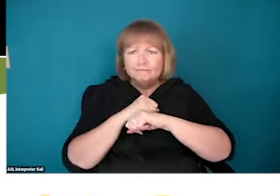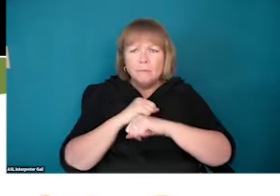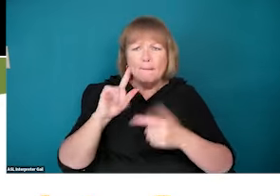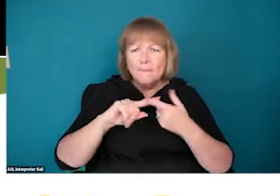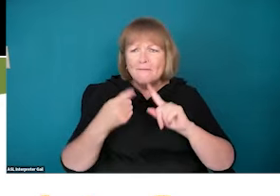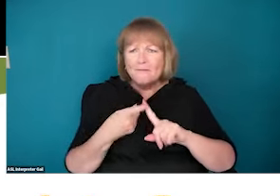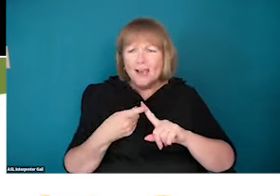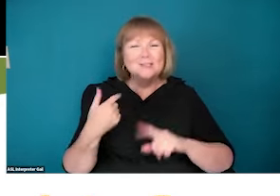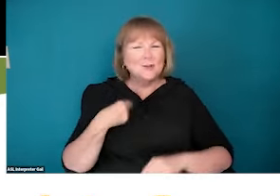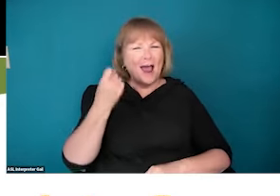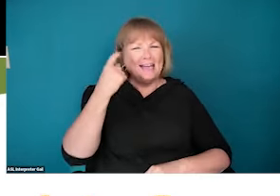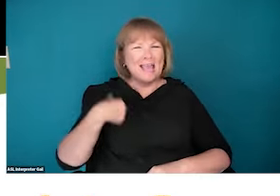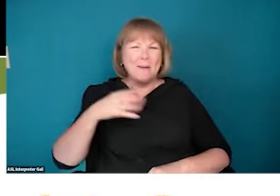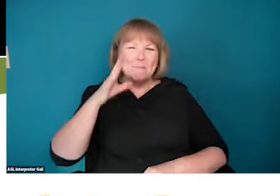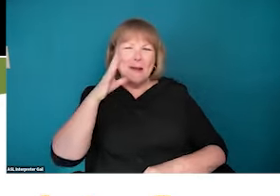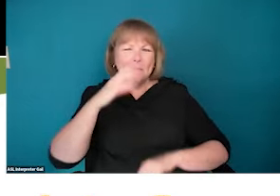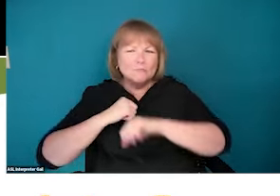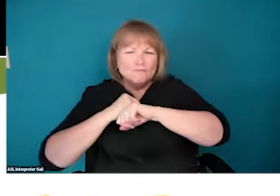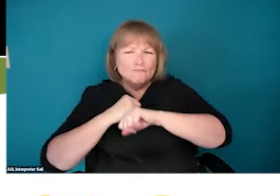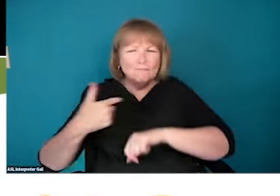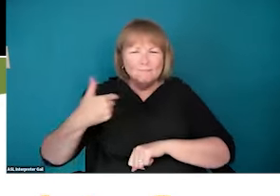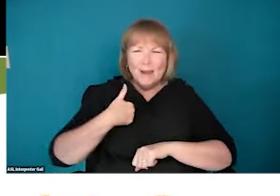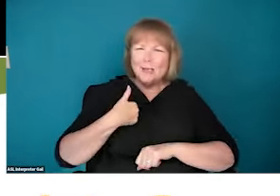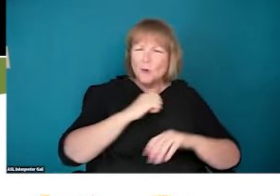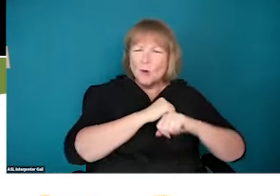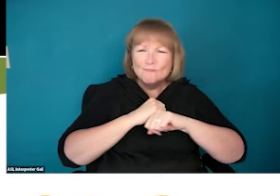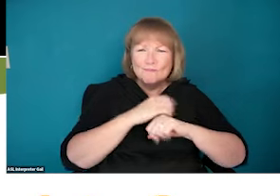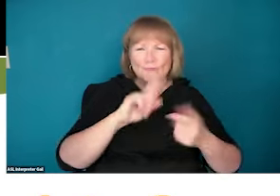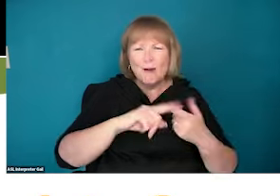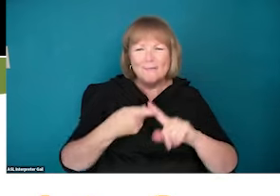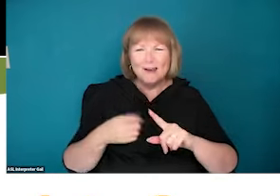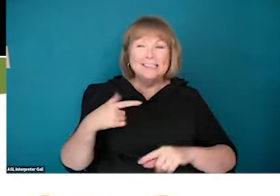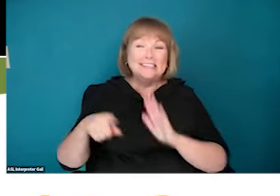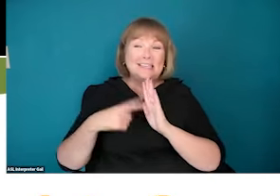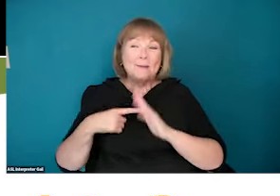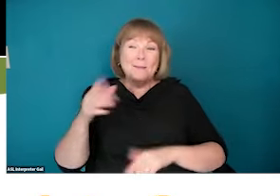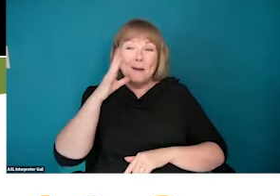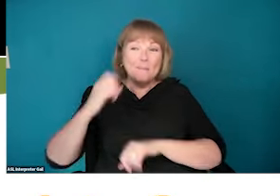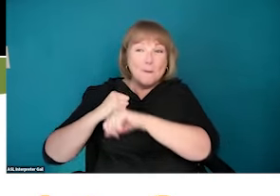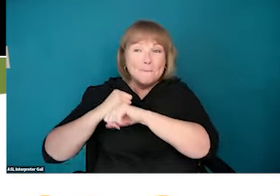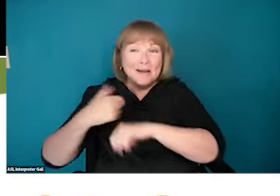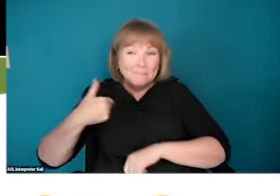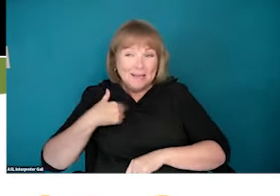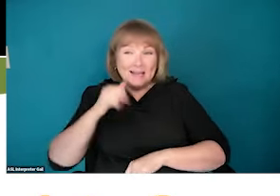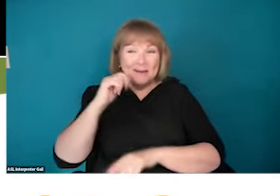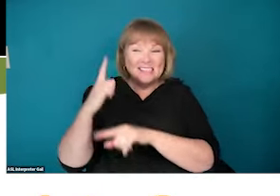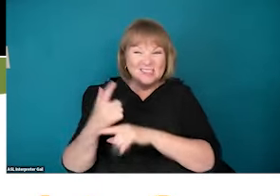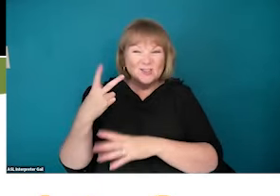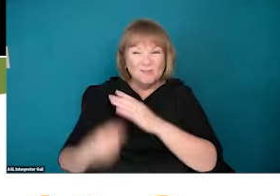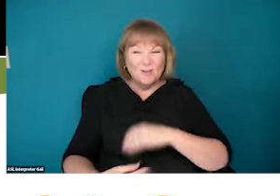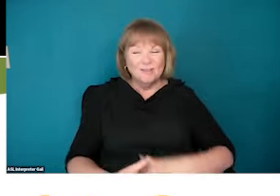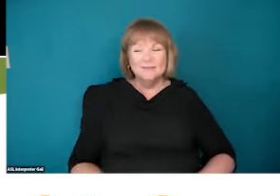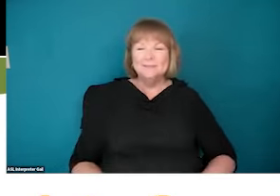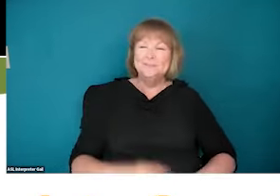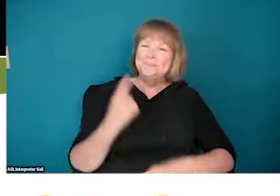después. Entonces siempre tratamos de mi mamá me ama, me se preocupa muchísimo